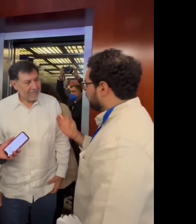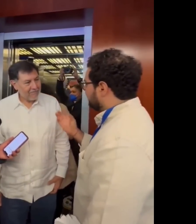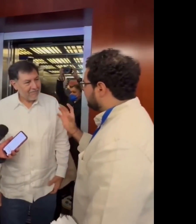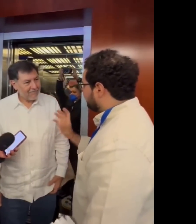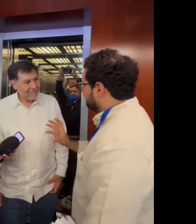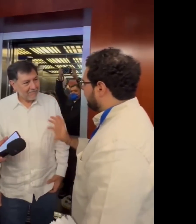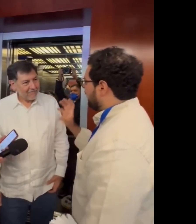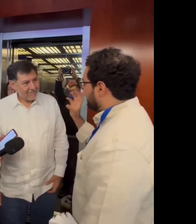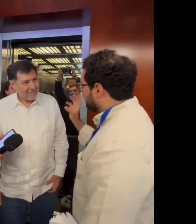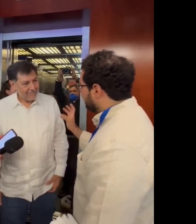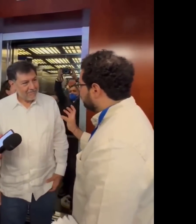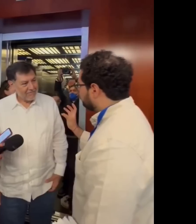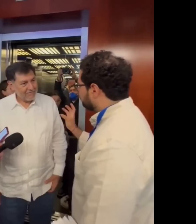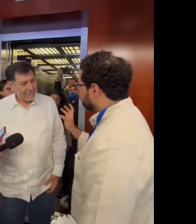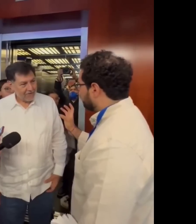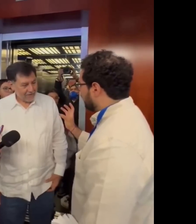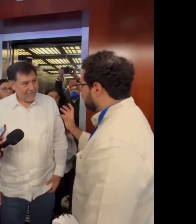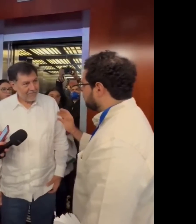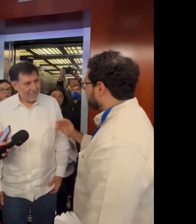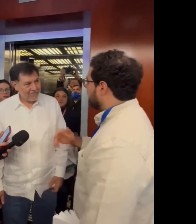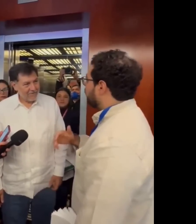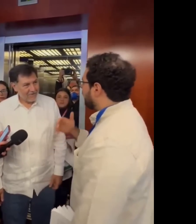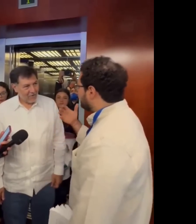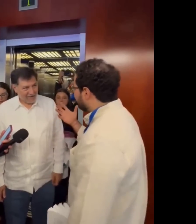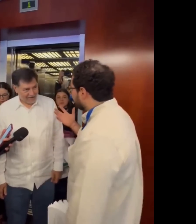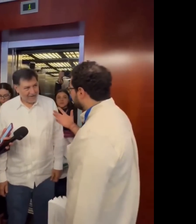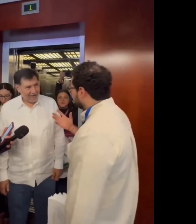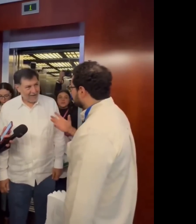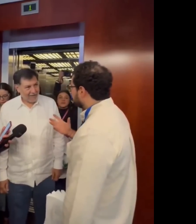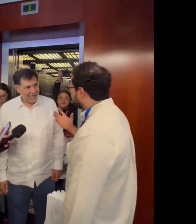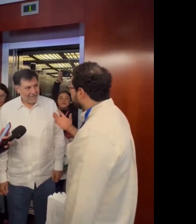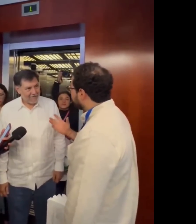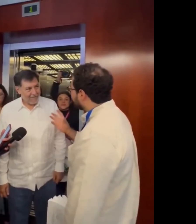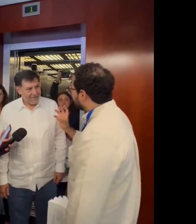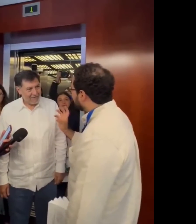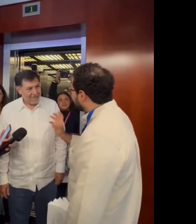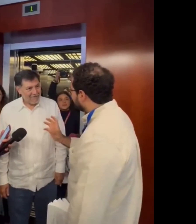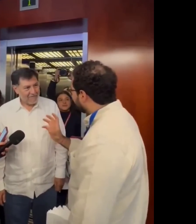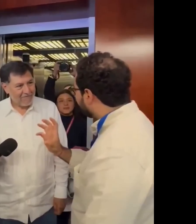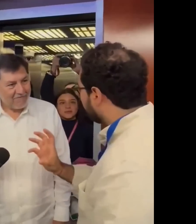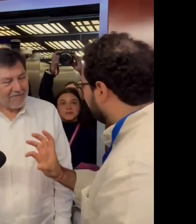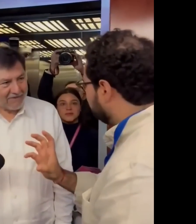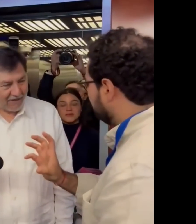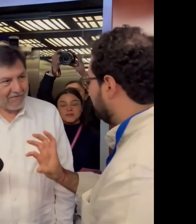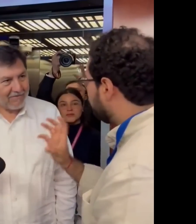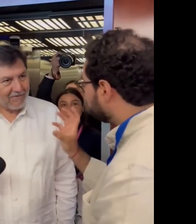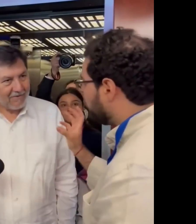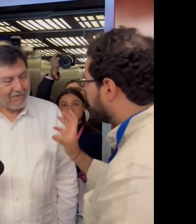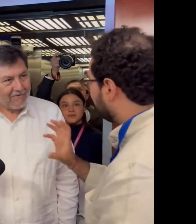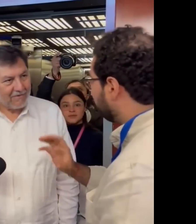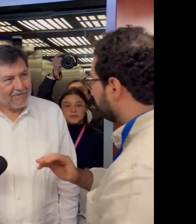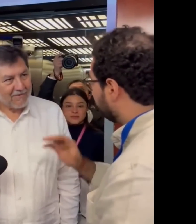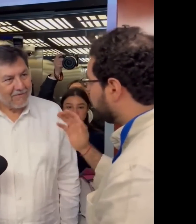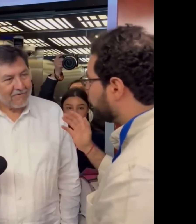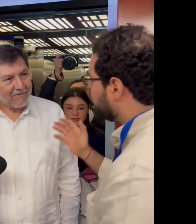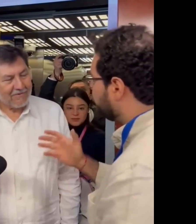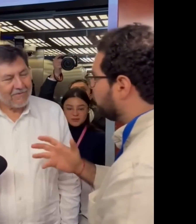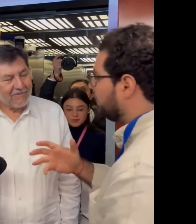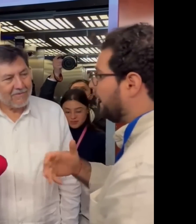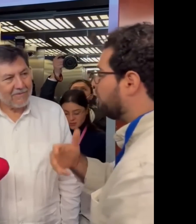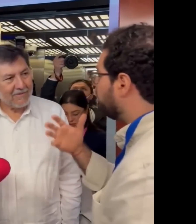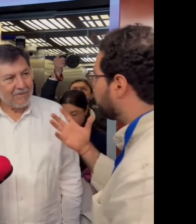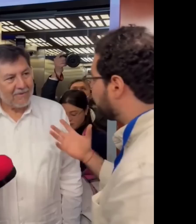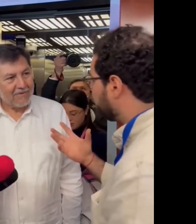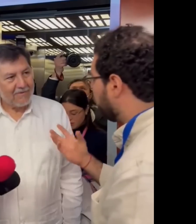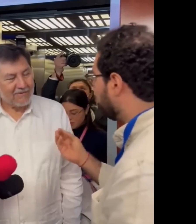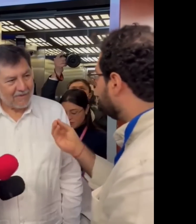complejo establecer a nivel constitucional que cualquier que cualquier reforma, incluso por ejemplo